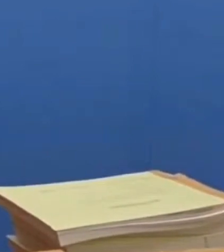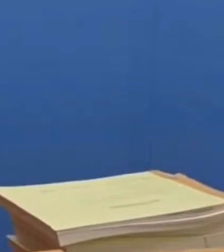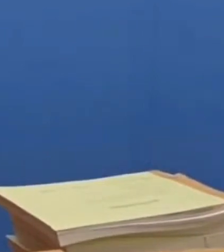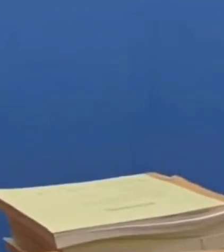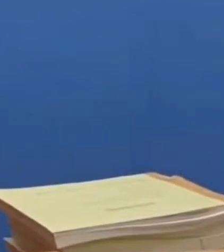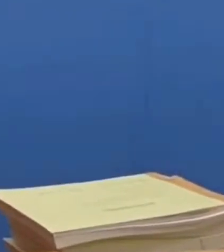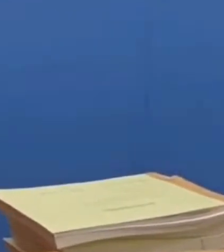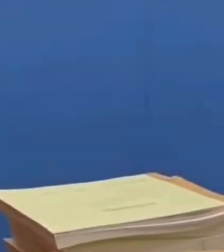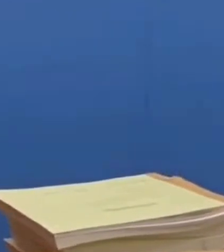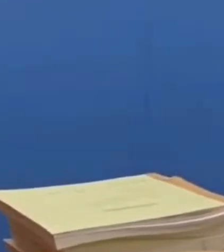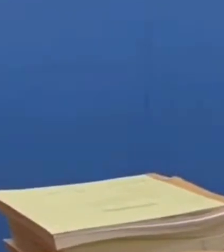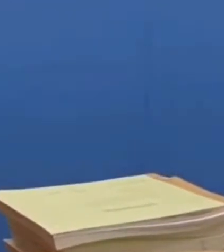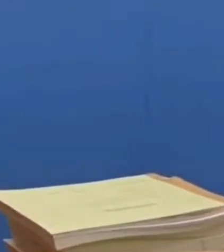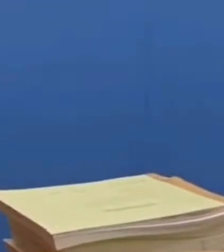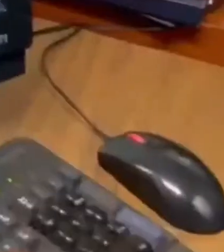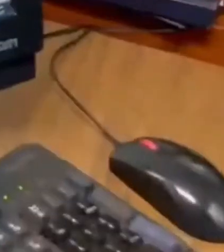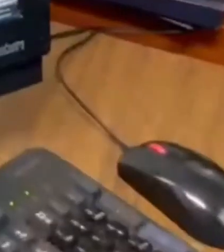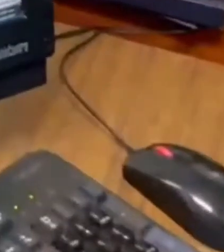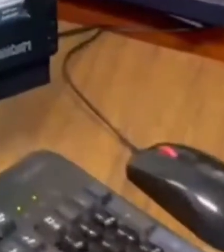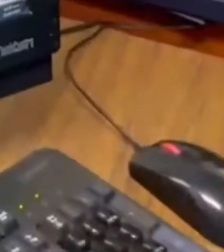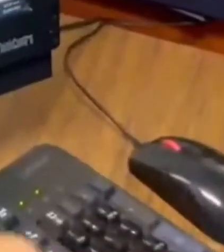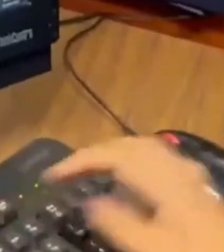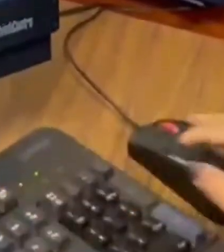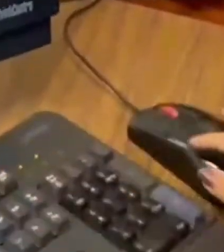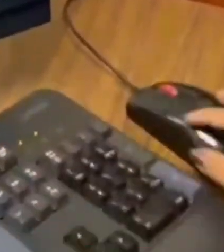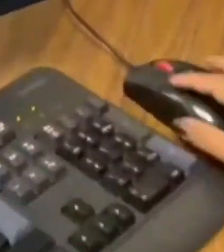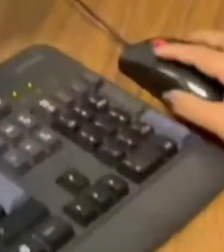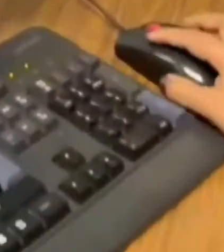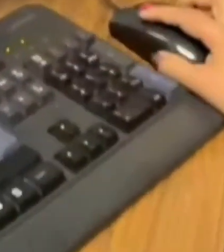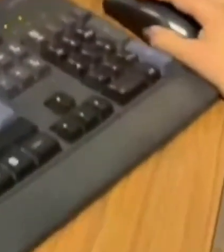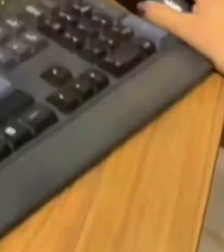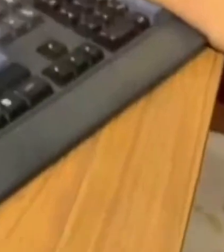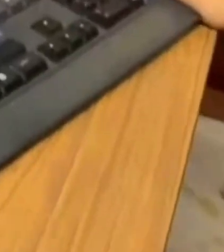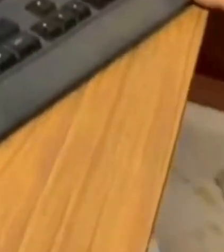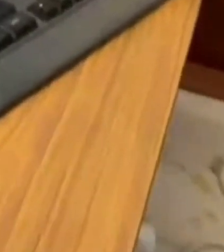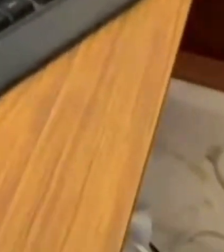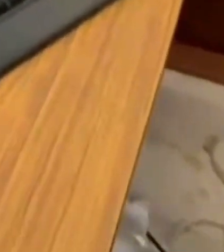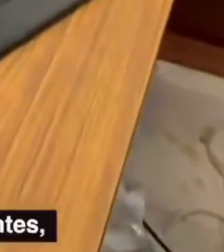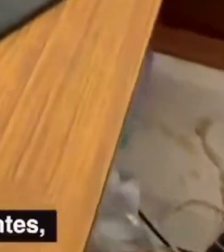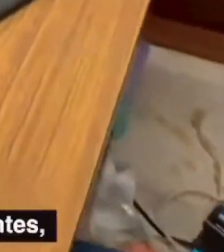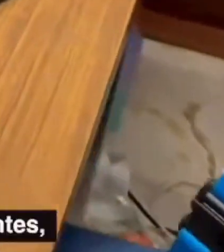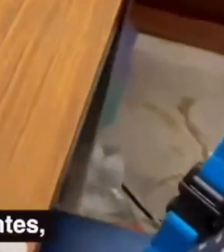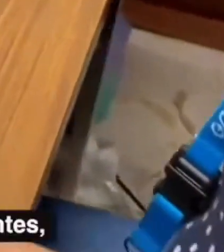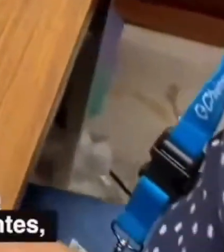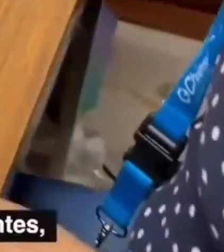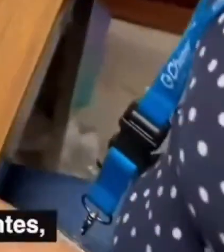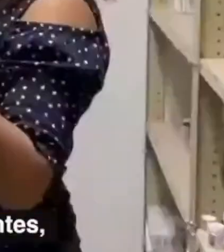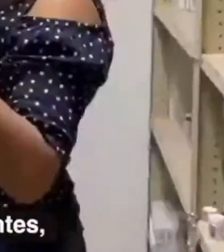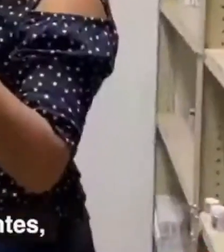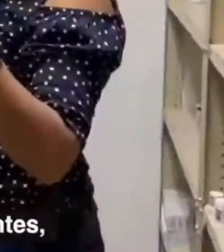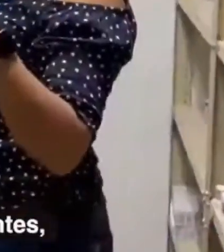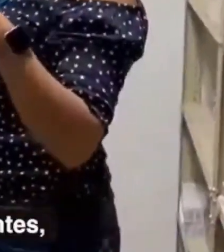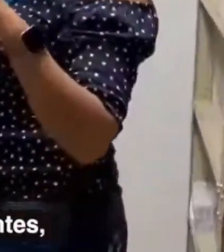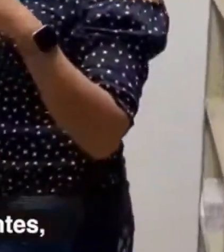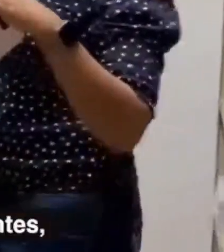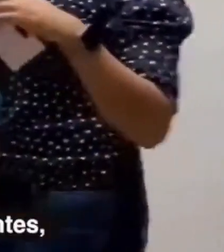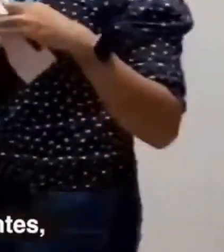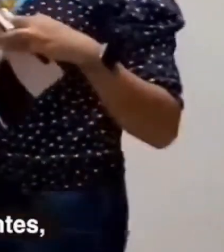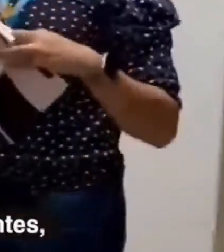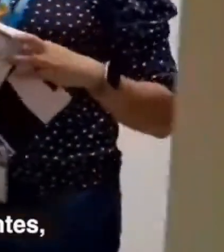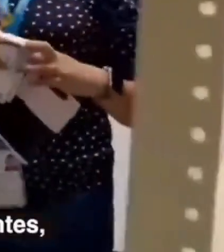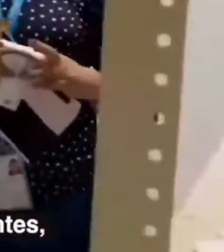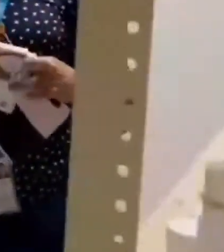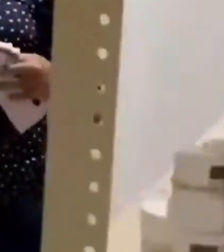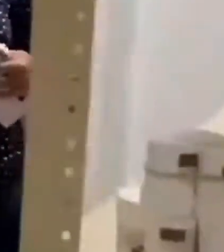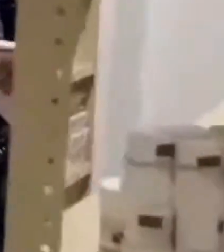centro de salud. Ahí no teníamos un sistema, es muy bueno el sistema, nos ayuda muchísimo, bueno, en cuanto a